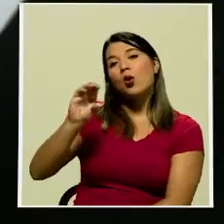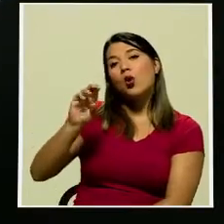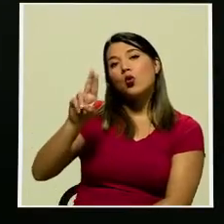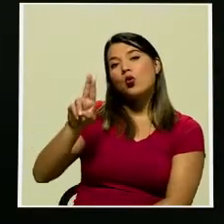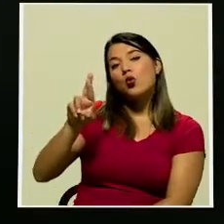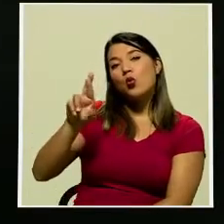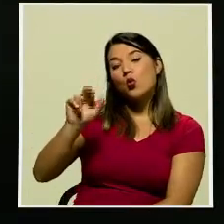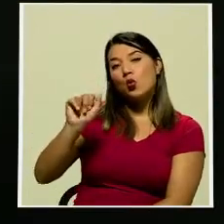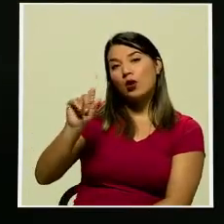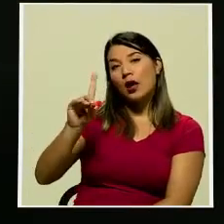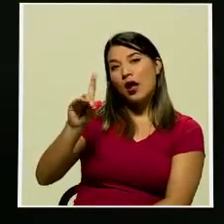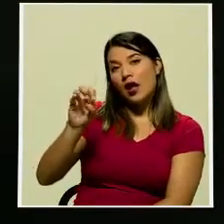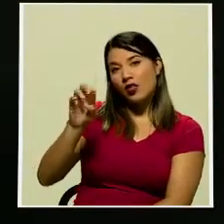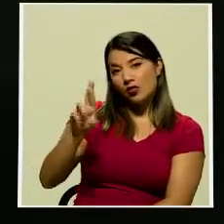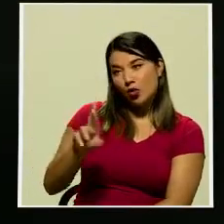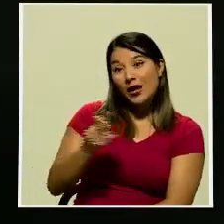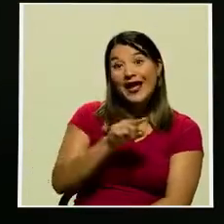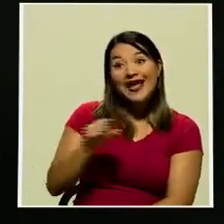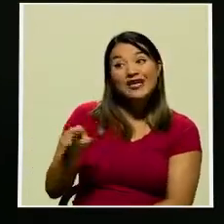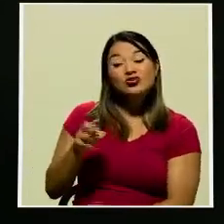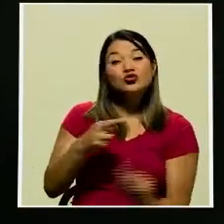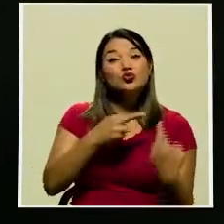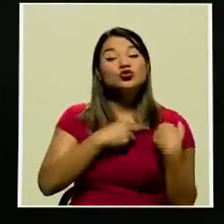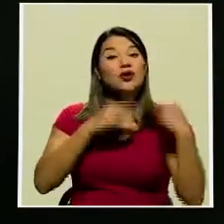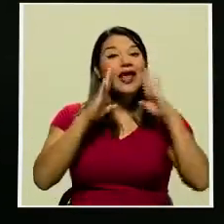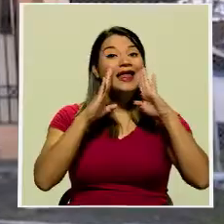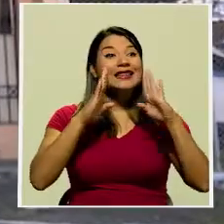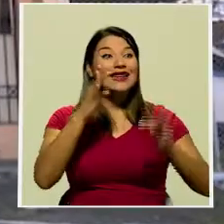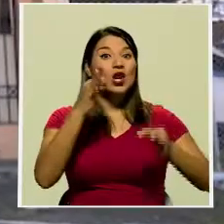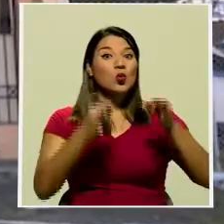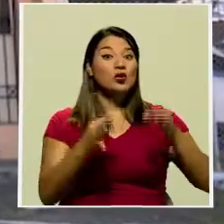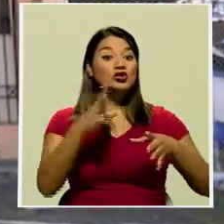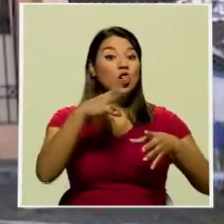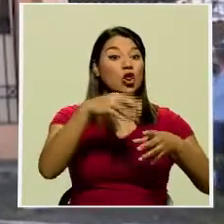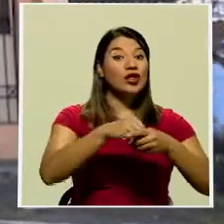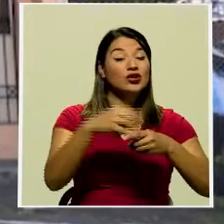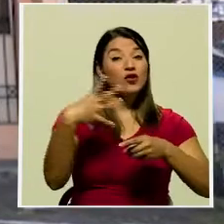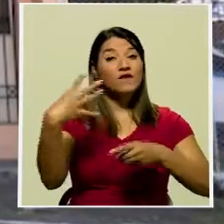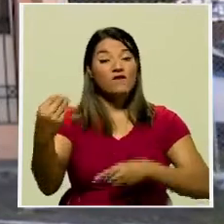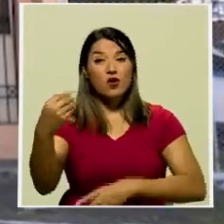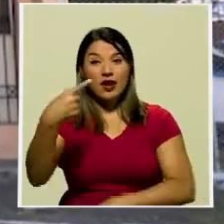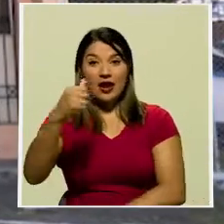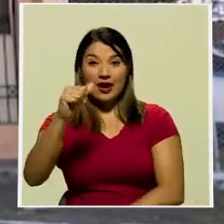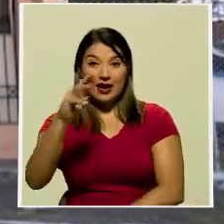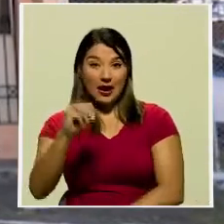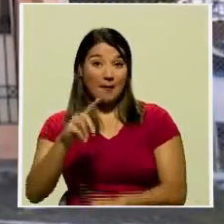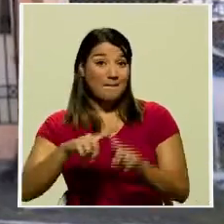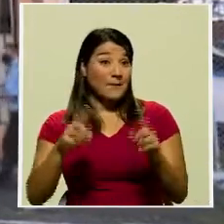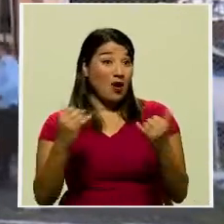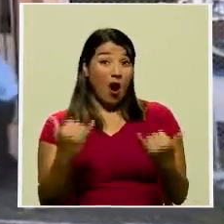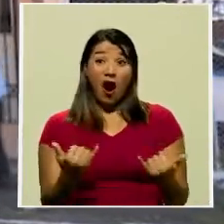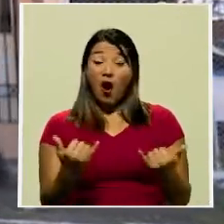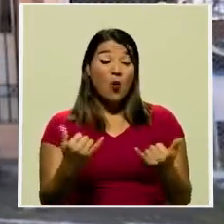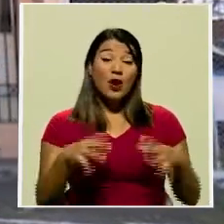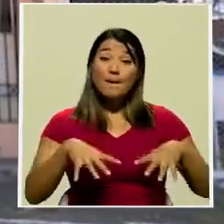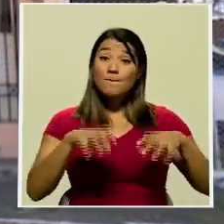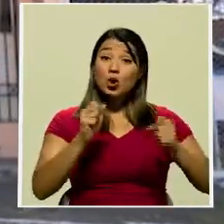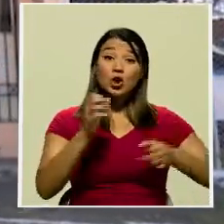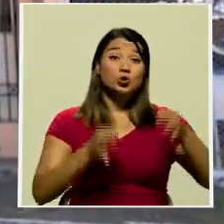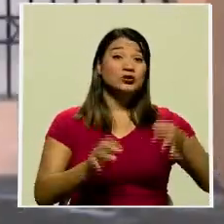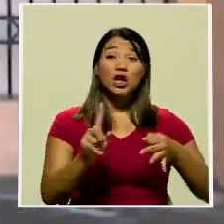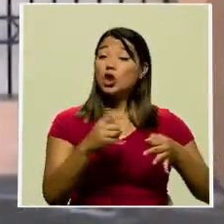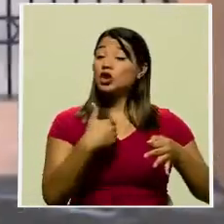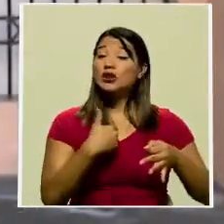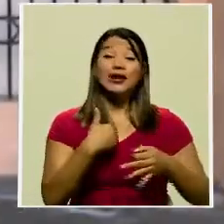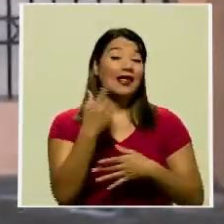audiencias y juicios dentro y fuera del área metropolitana. Sin embargo, están sin dinero para viáticos debido a los recortes en